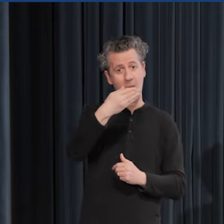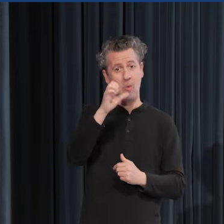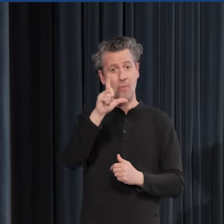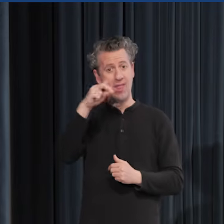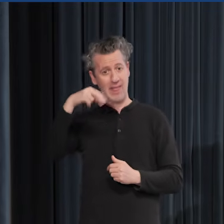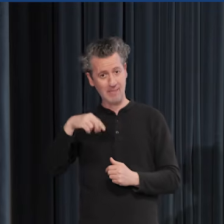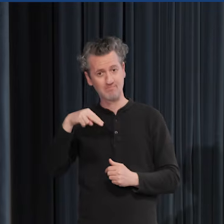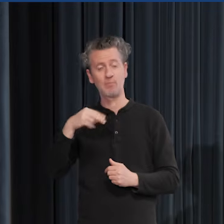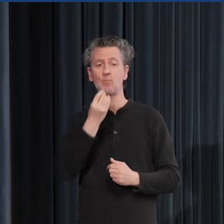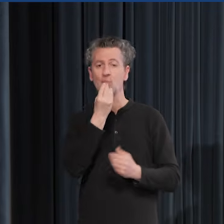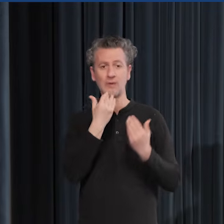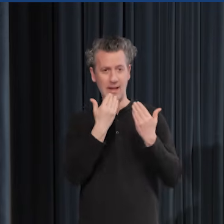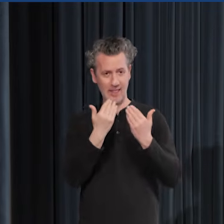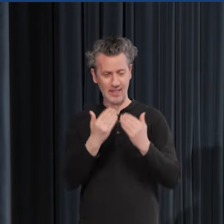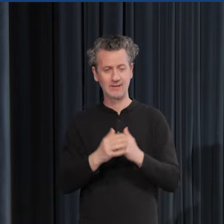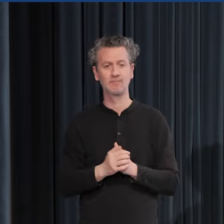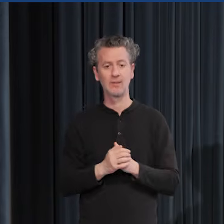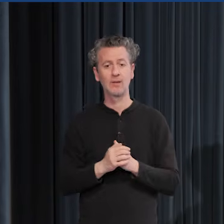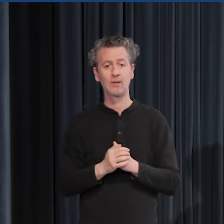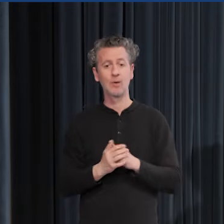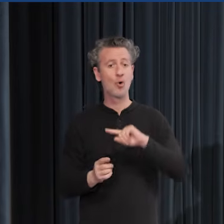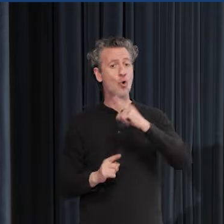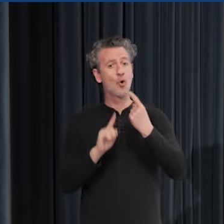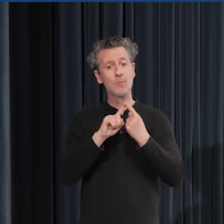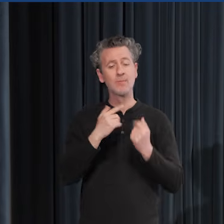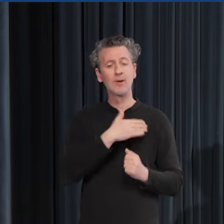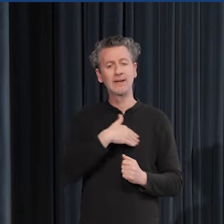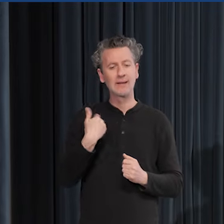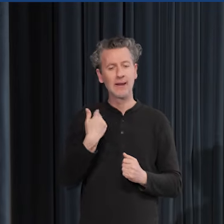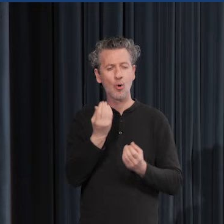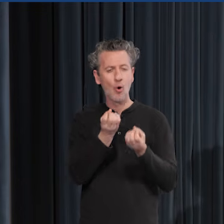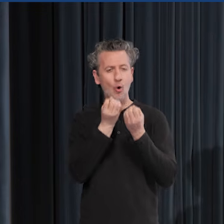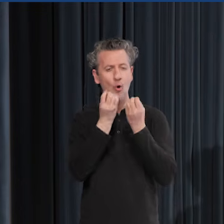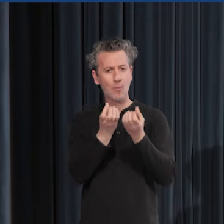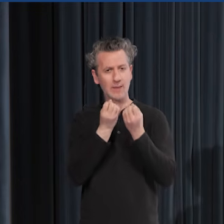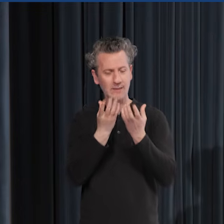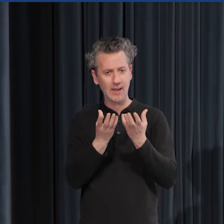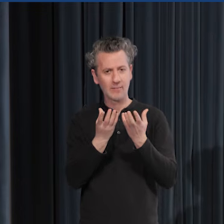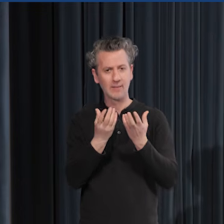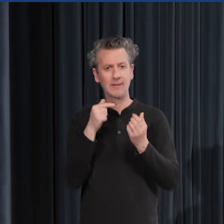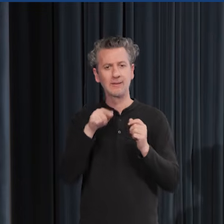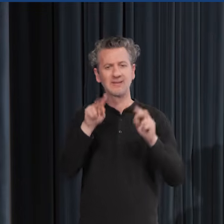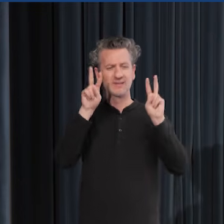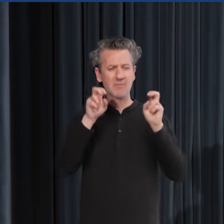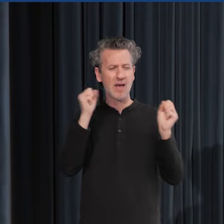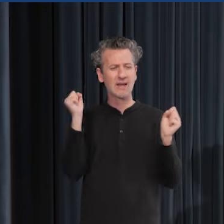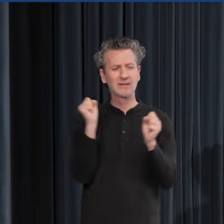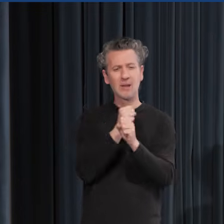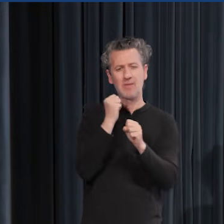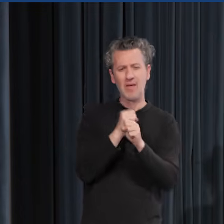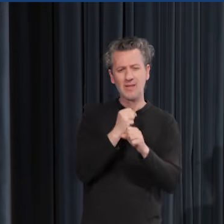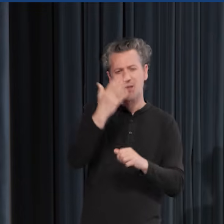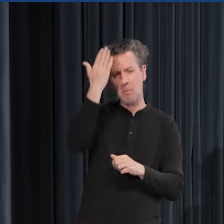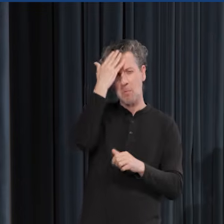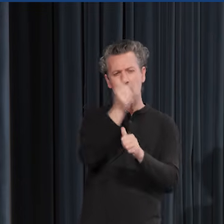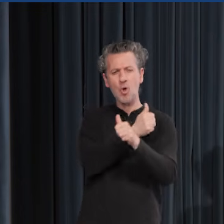gracias. Bueno, pues en primer lugar me gustaría comenzar indicando un poco por qué hablamos de actividades prioritarias en prevención, o sea, cómo